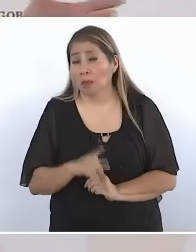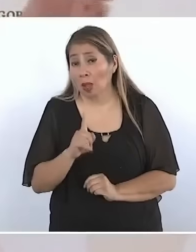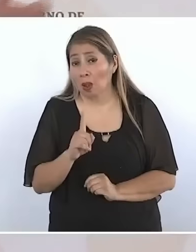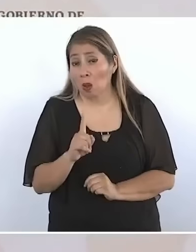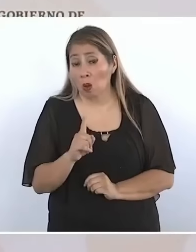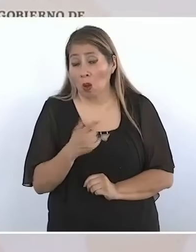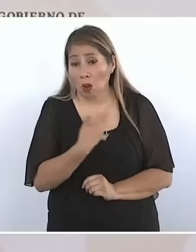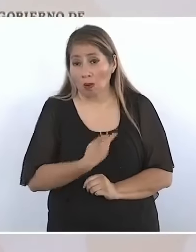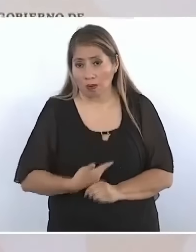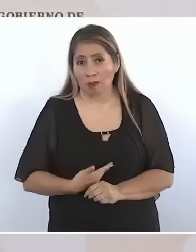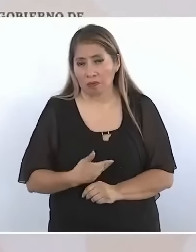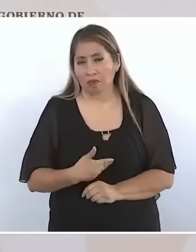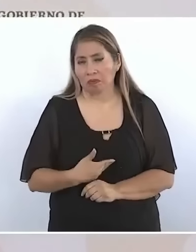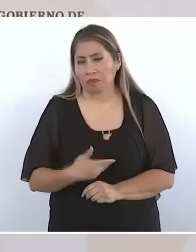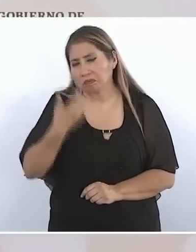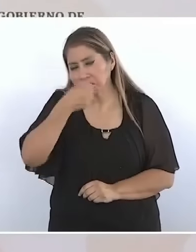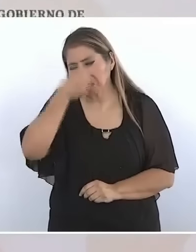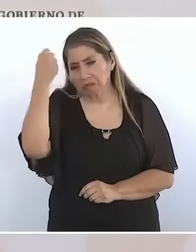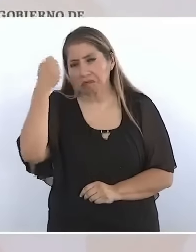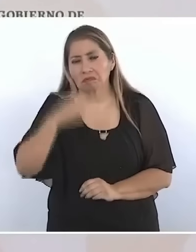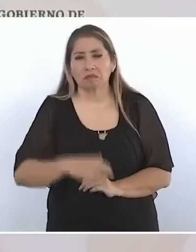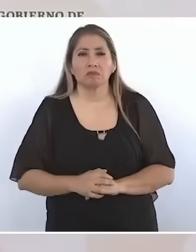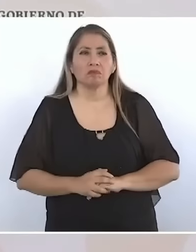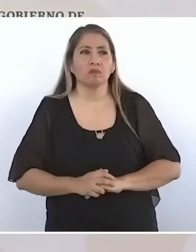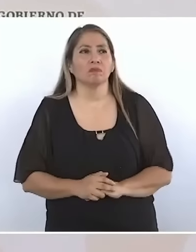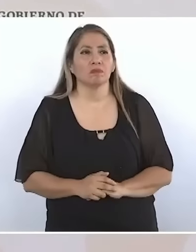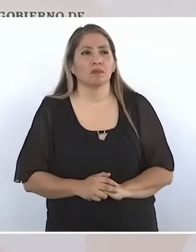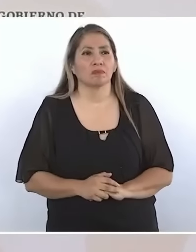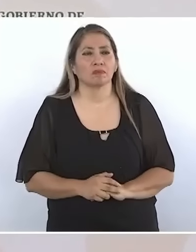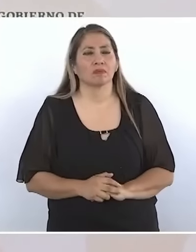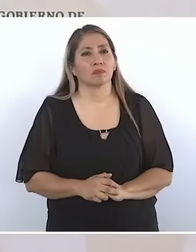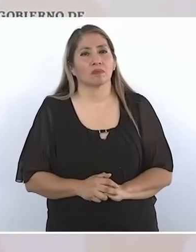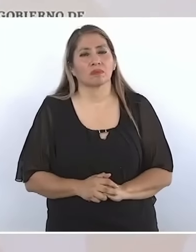¿Qué planteó Claudia en la campaña y va a cumplir? Que a las mujeres de 60 a 64 también